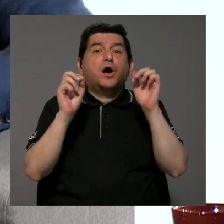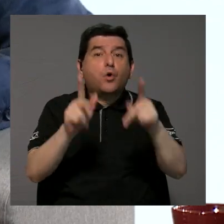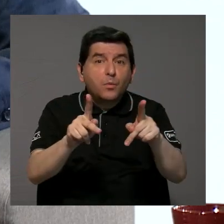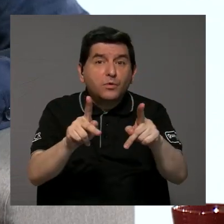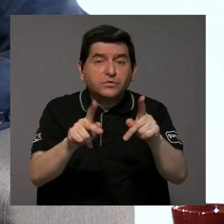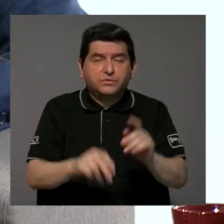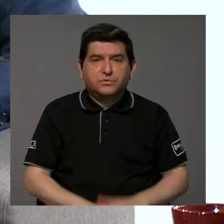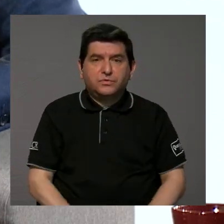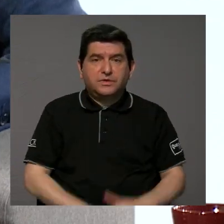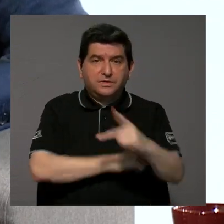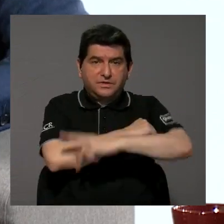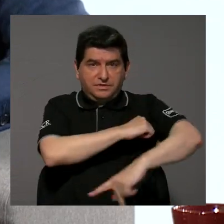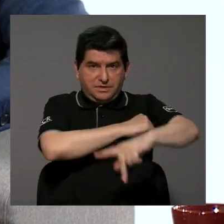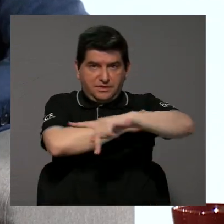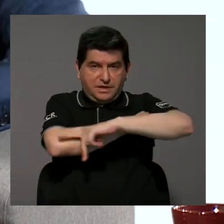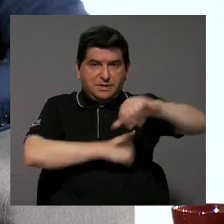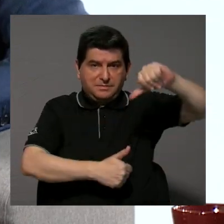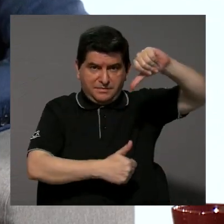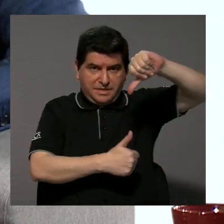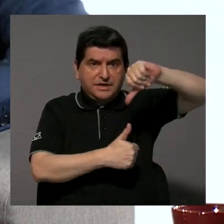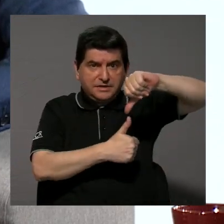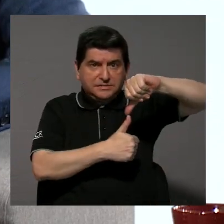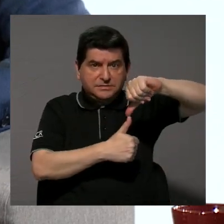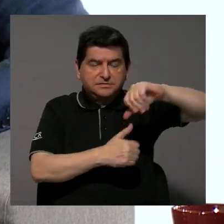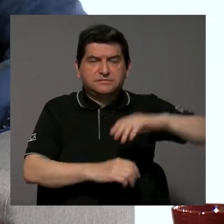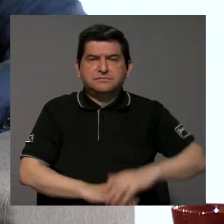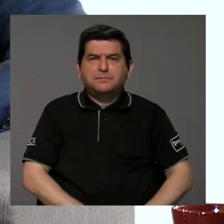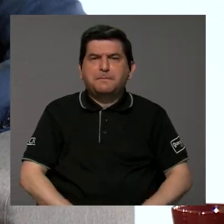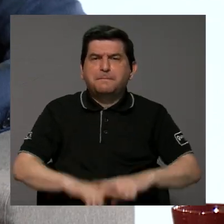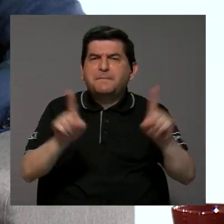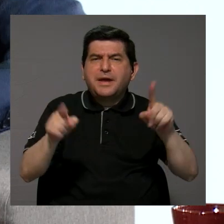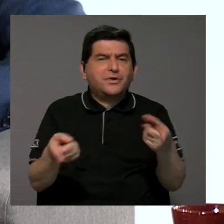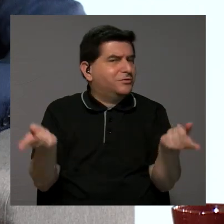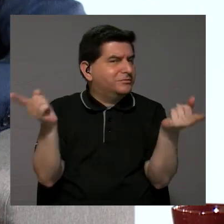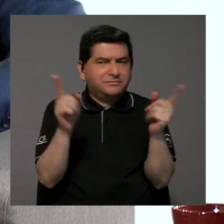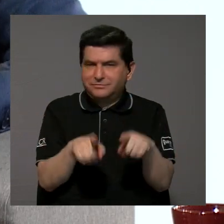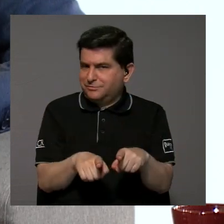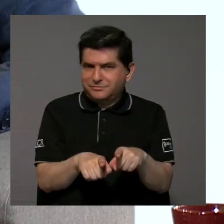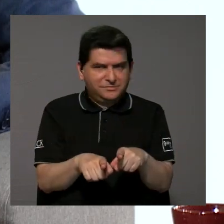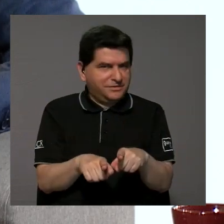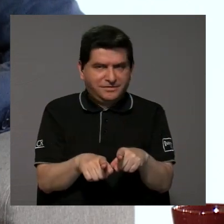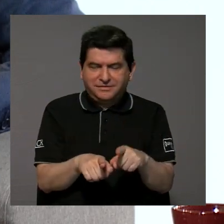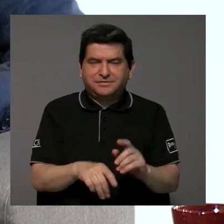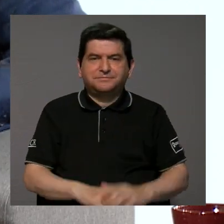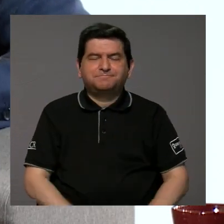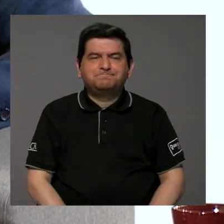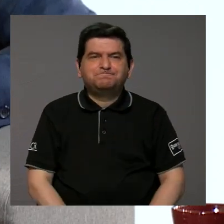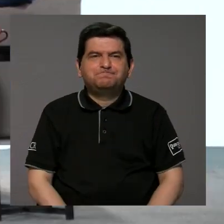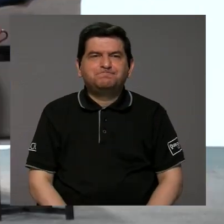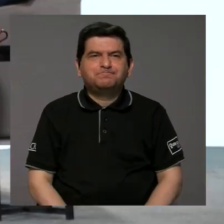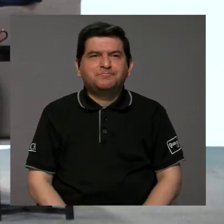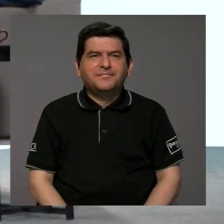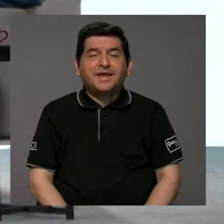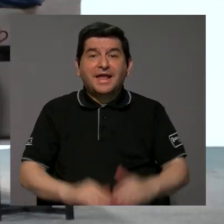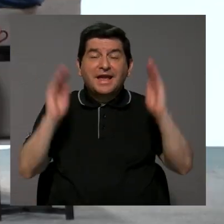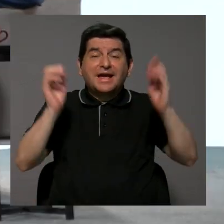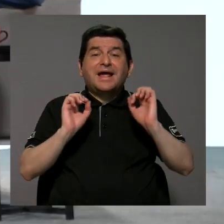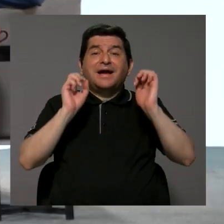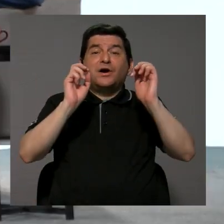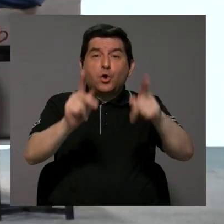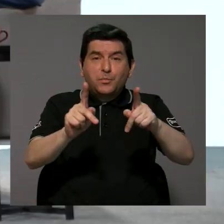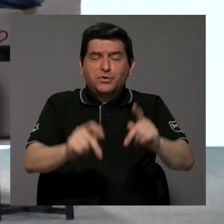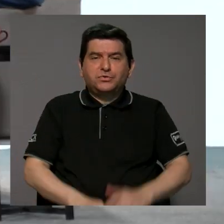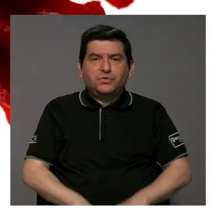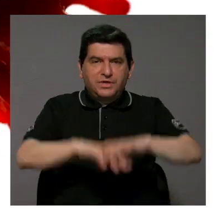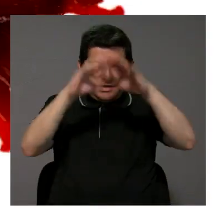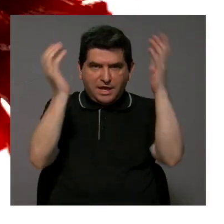fue una oportunidad para los países centroamericanos, pero no ocurrió así. Bueno, digamos que una gran